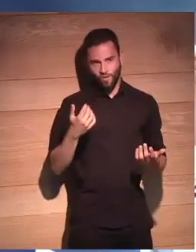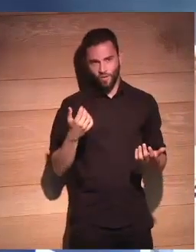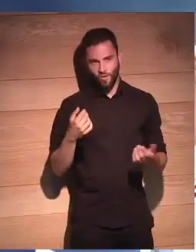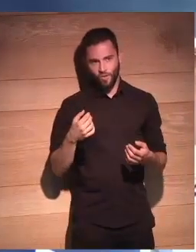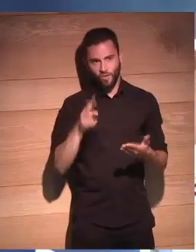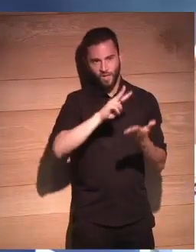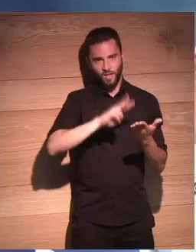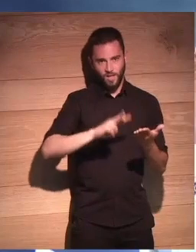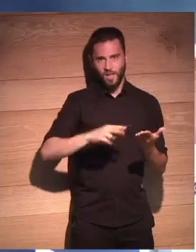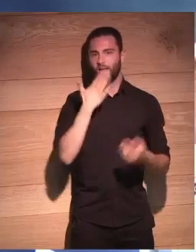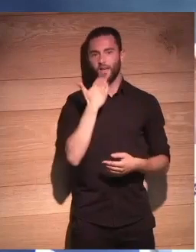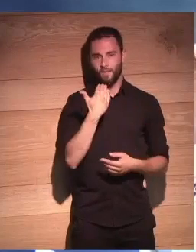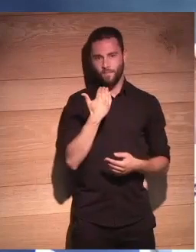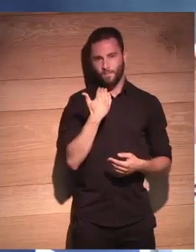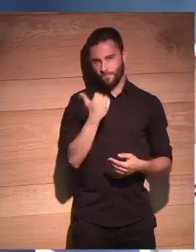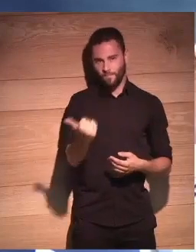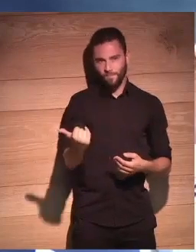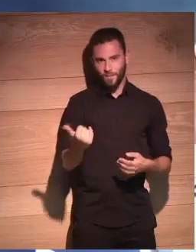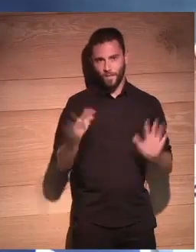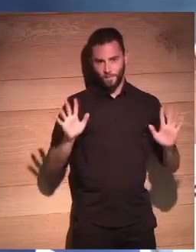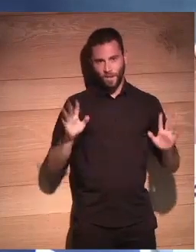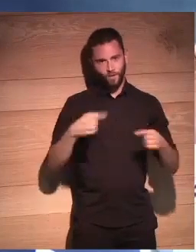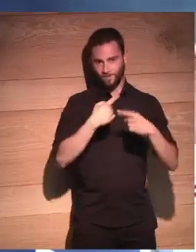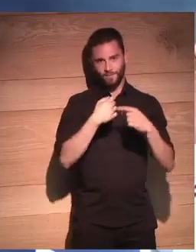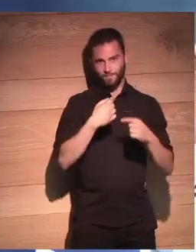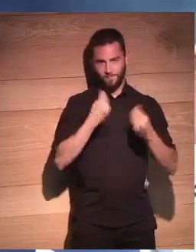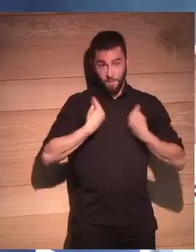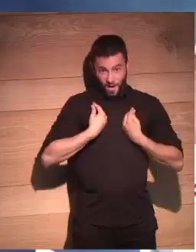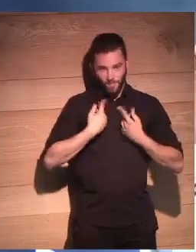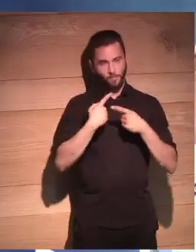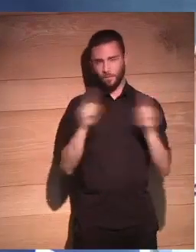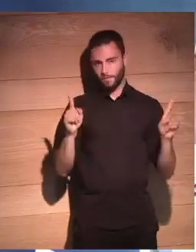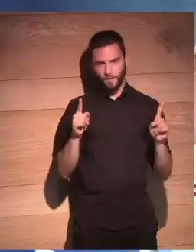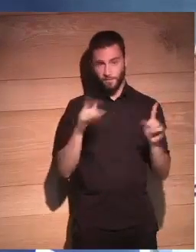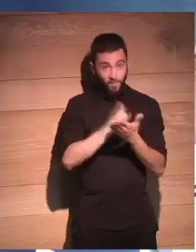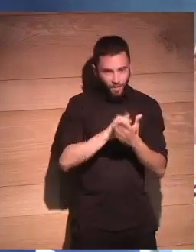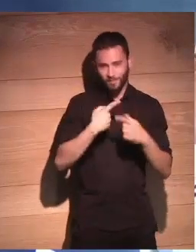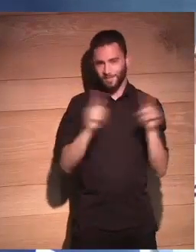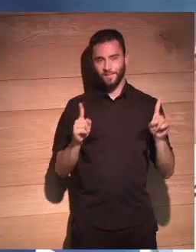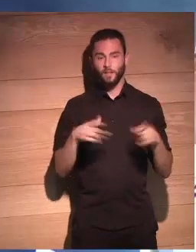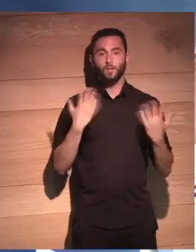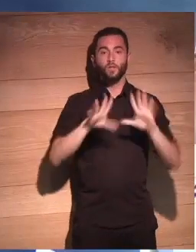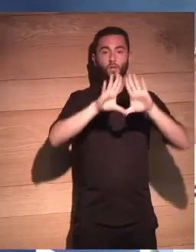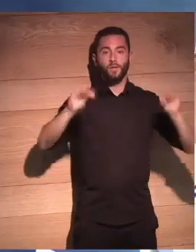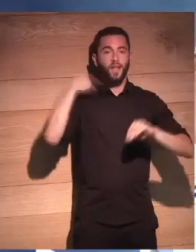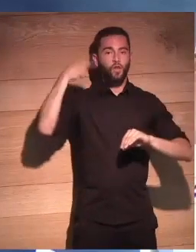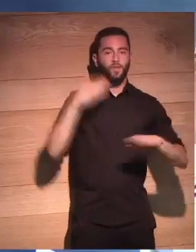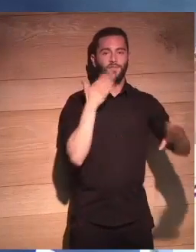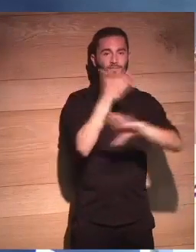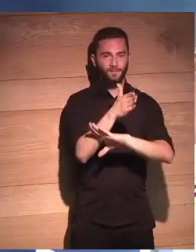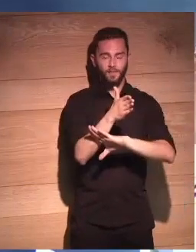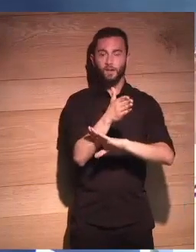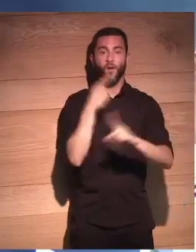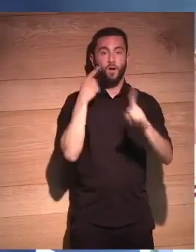relatorios sobre lo que es envejecer físicamente, pero otra cosa es vivirlo, experimentarlo de verdad. Entonces fui a una universidad en Londres para